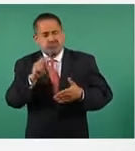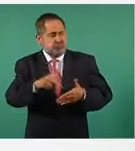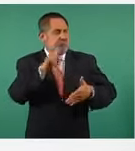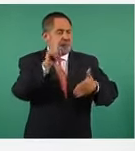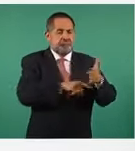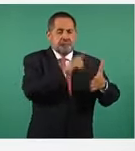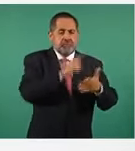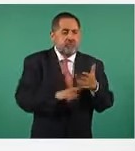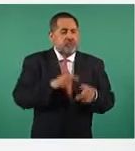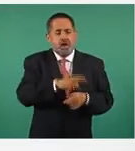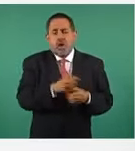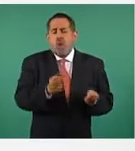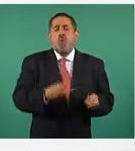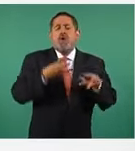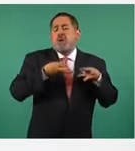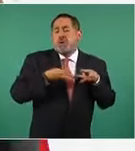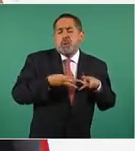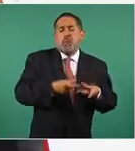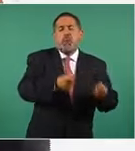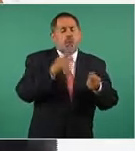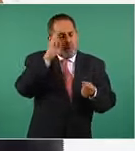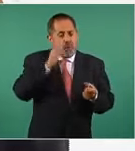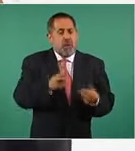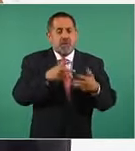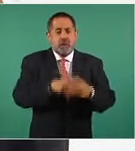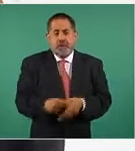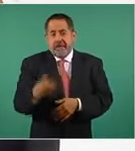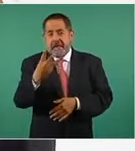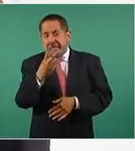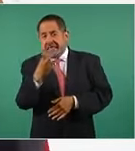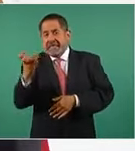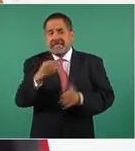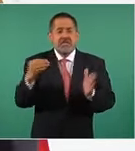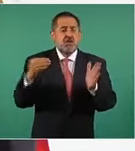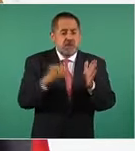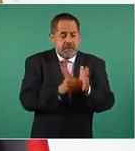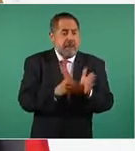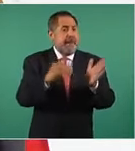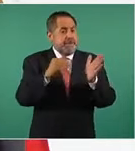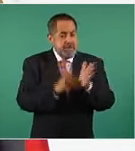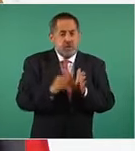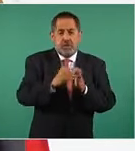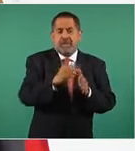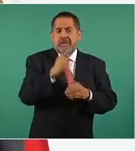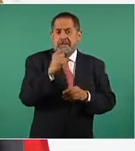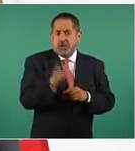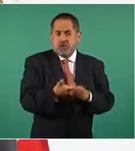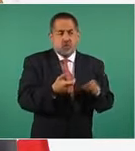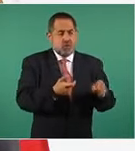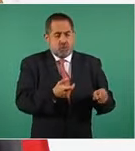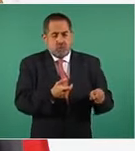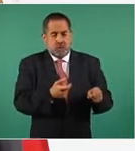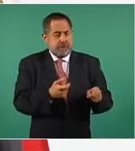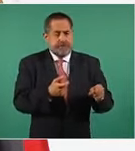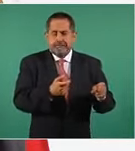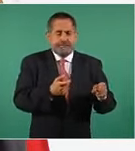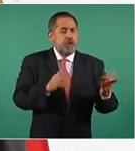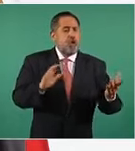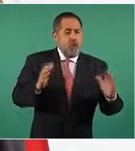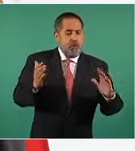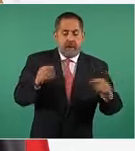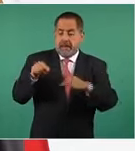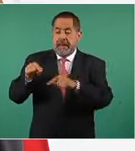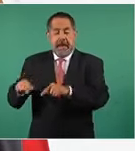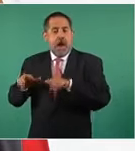sin considerar otras pérdidas, de más de 300 mil millones de pesos. En contraste, el Aeropuerto